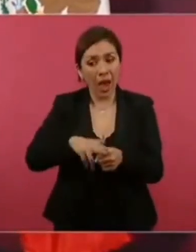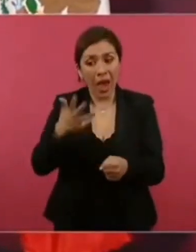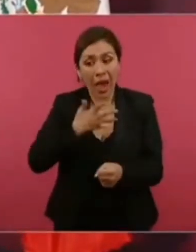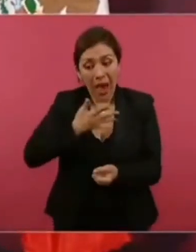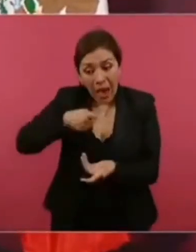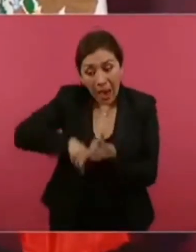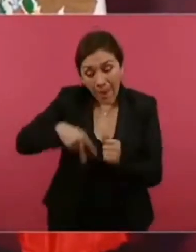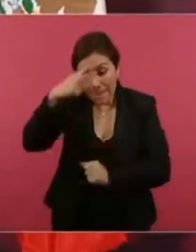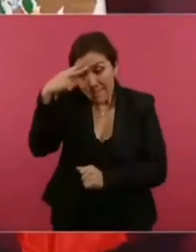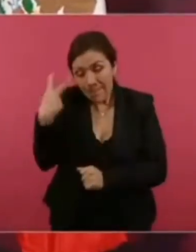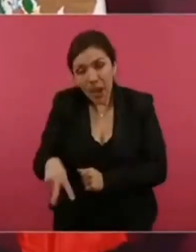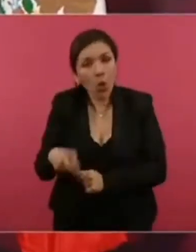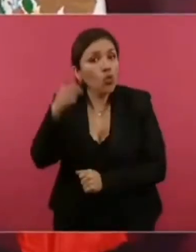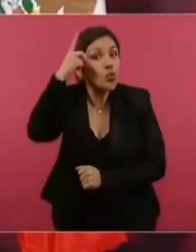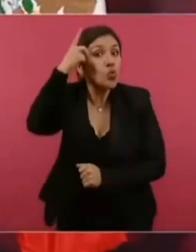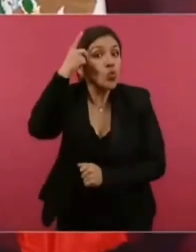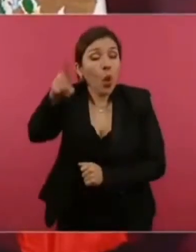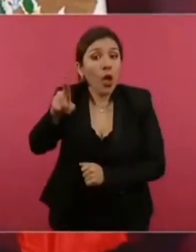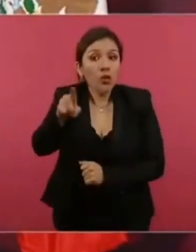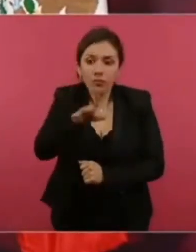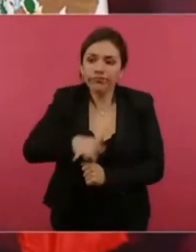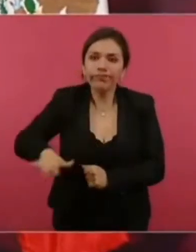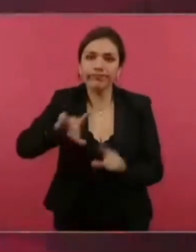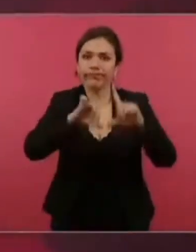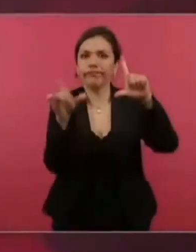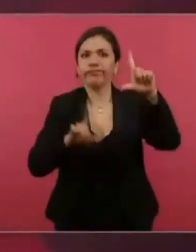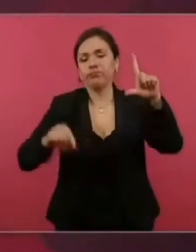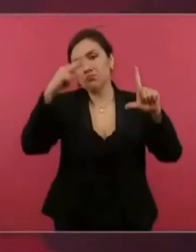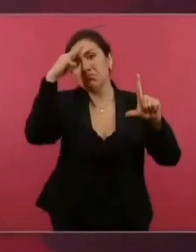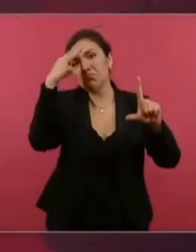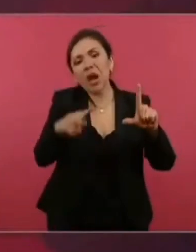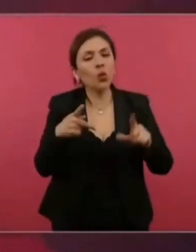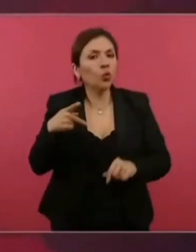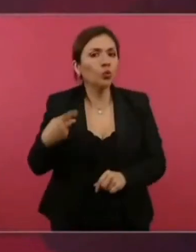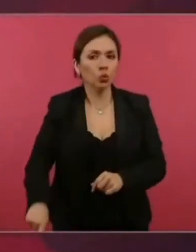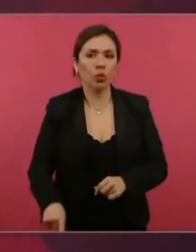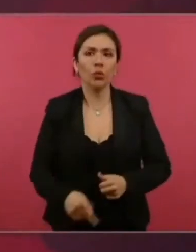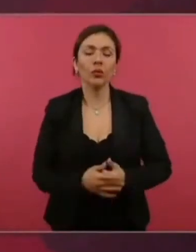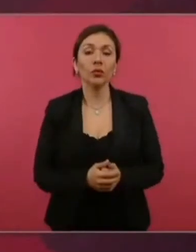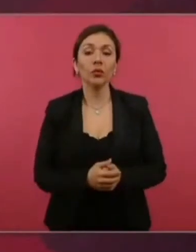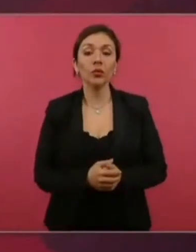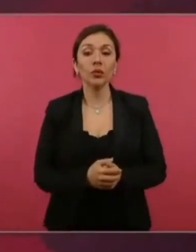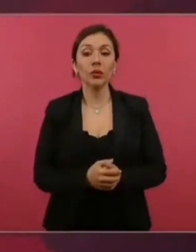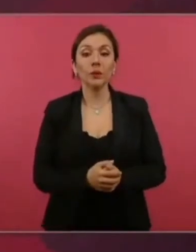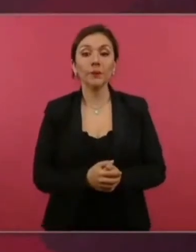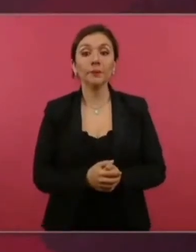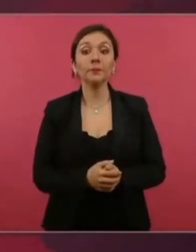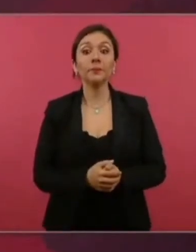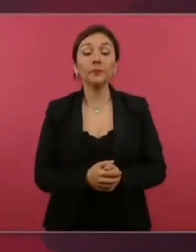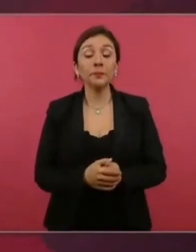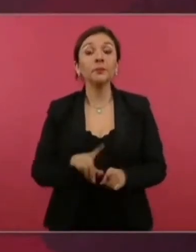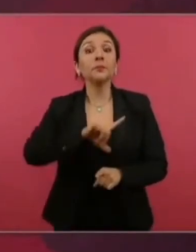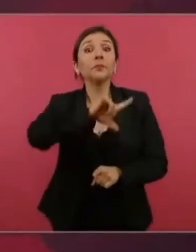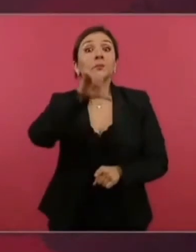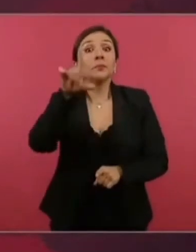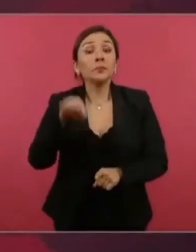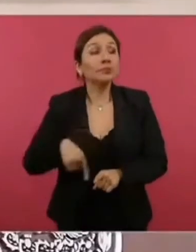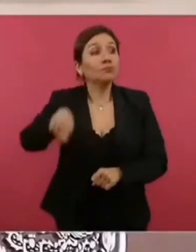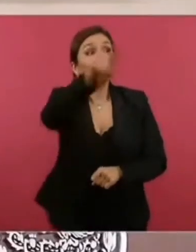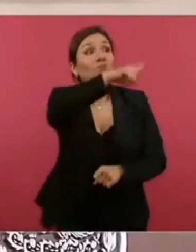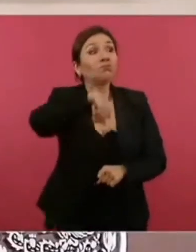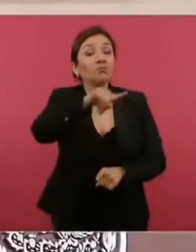eran propiedad de la nación. Y cuando se enteraron